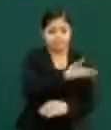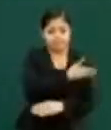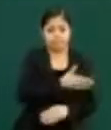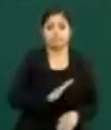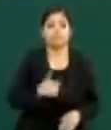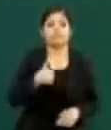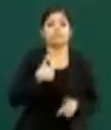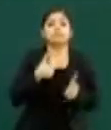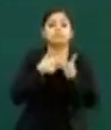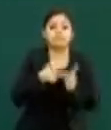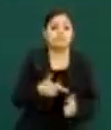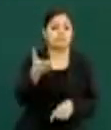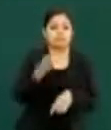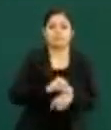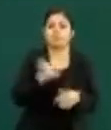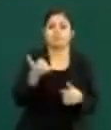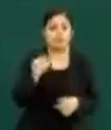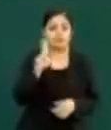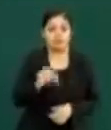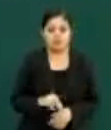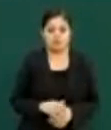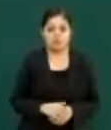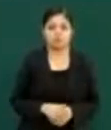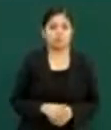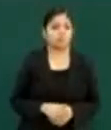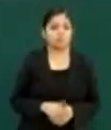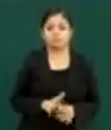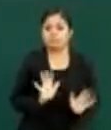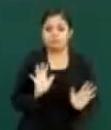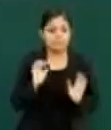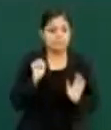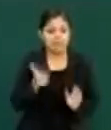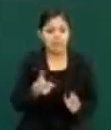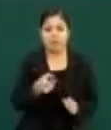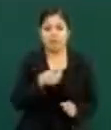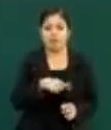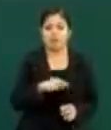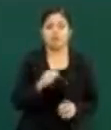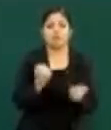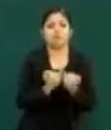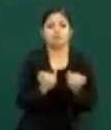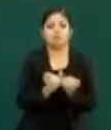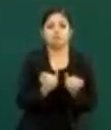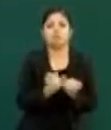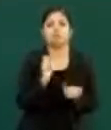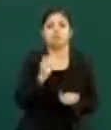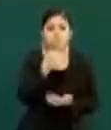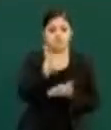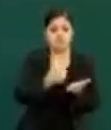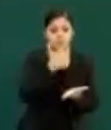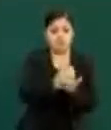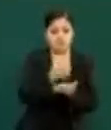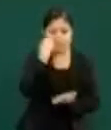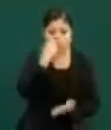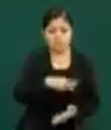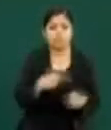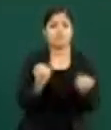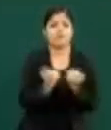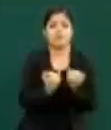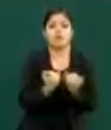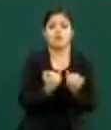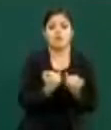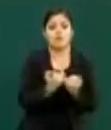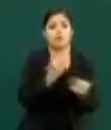a impedirlo por todos los medios, en el caso de la Ciudad de México, como en